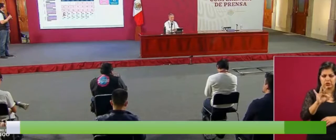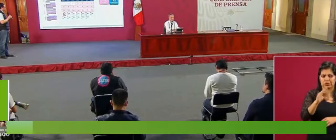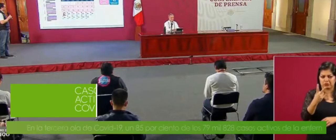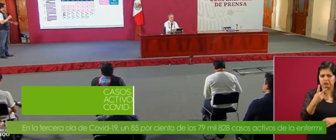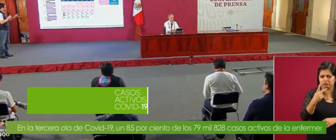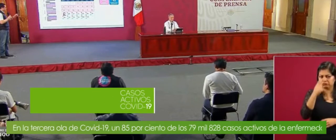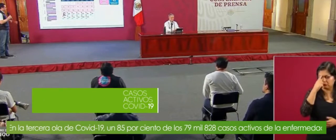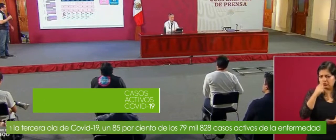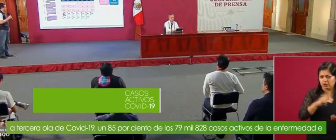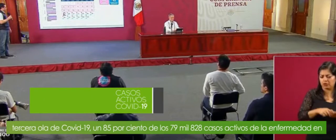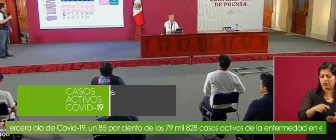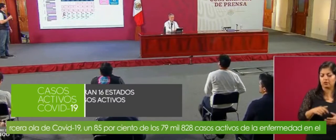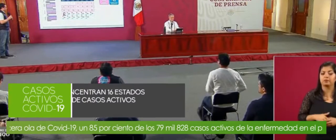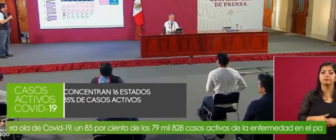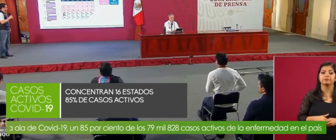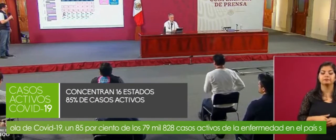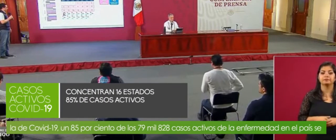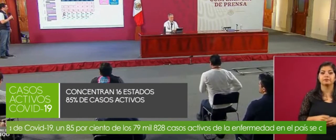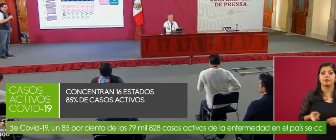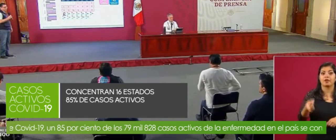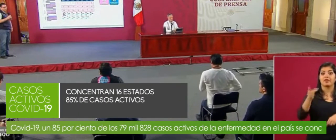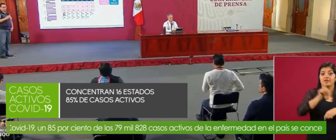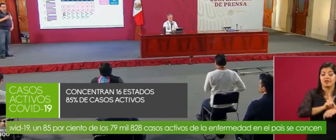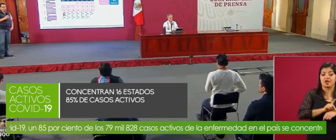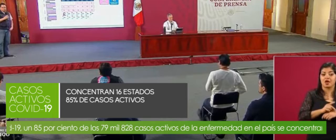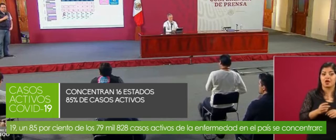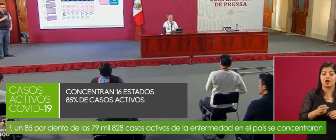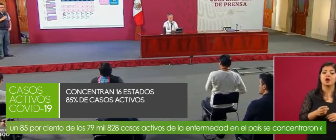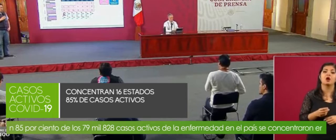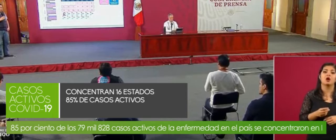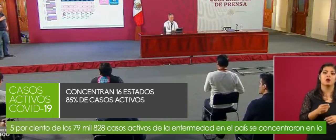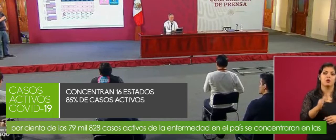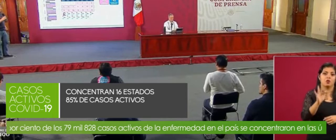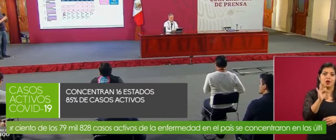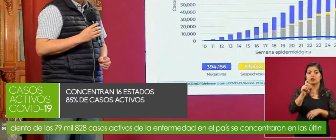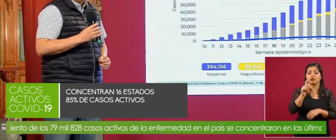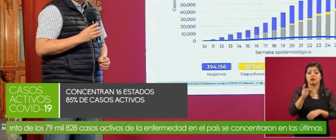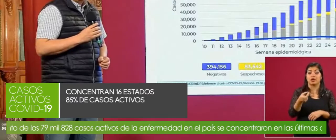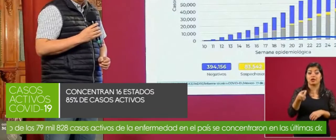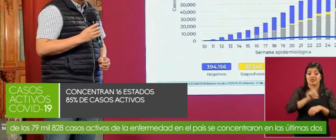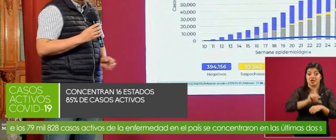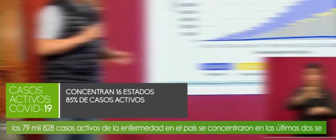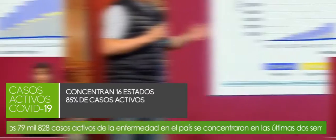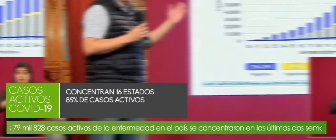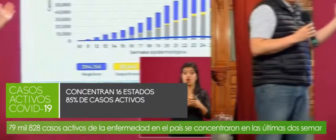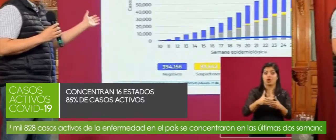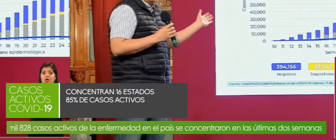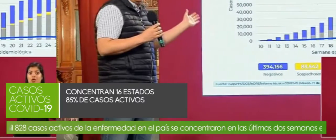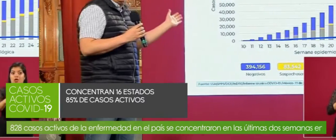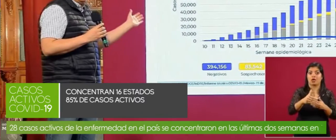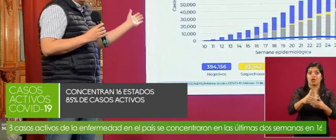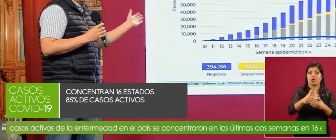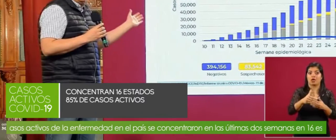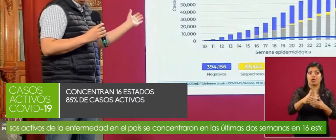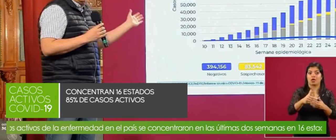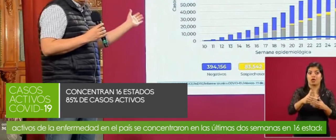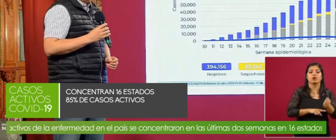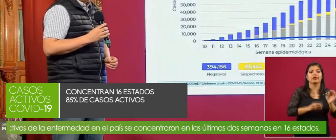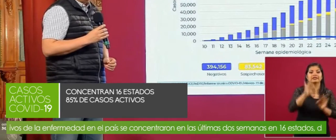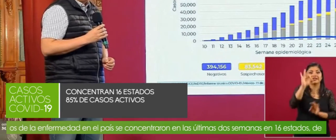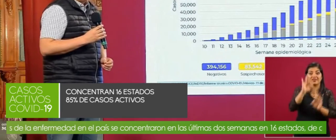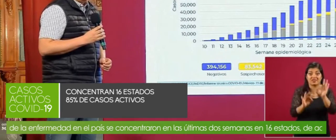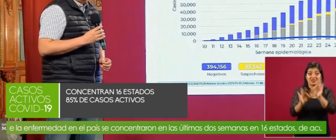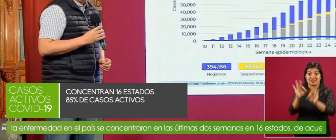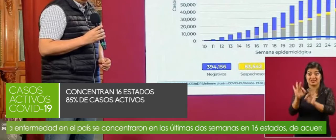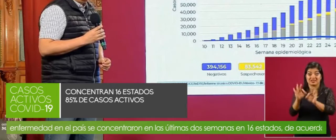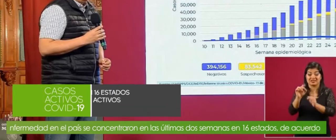En la tercera ola de COVID-19, un 85% de los 79.828 casos activos de la enfermedad en el